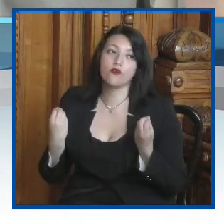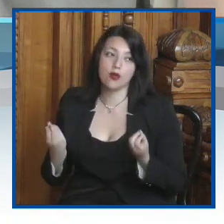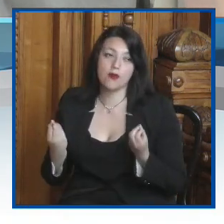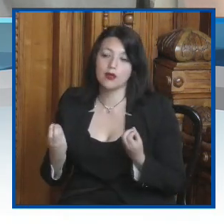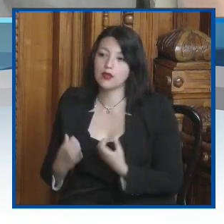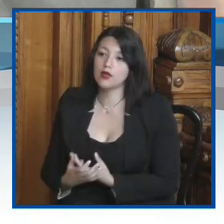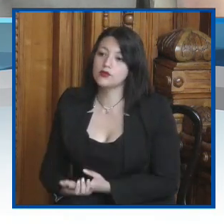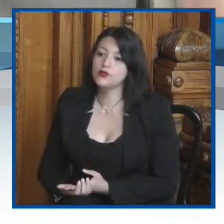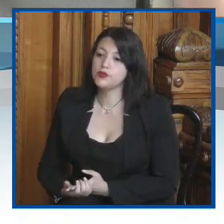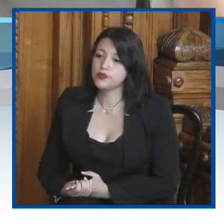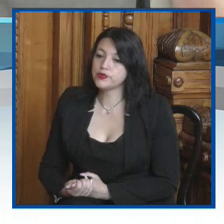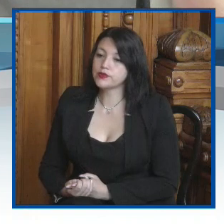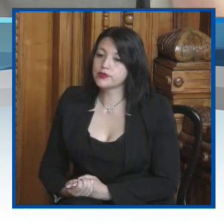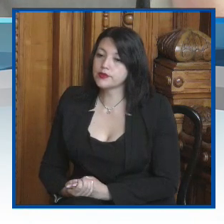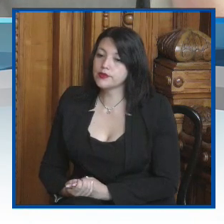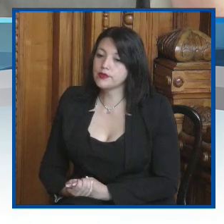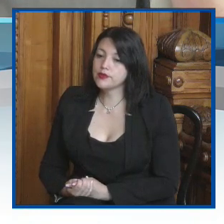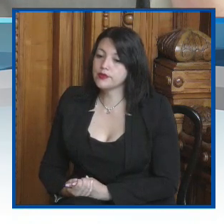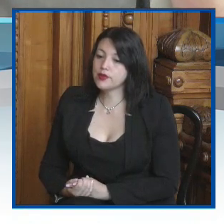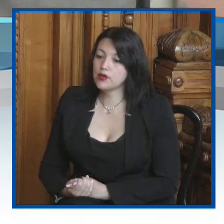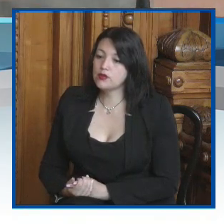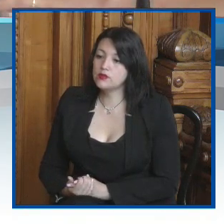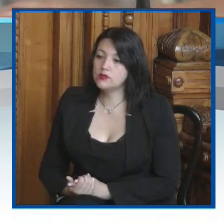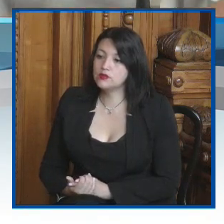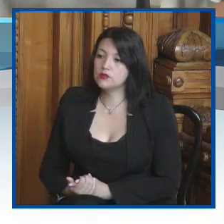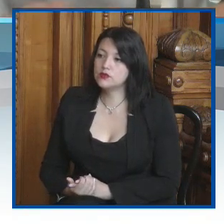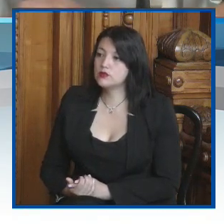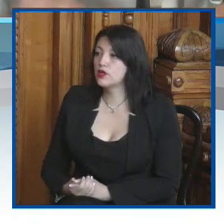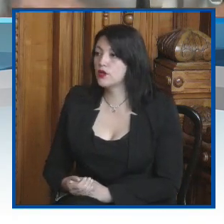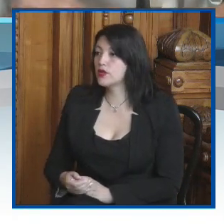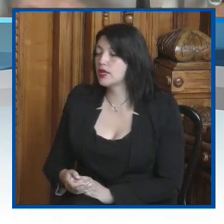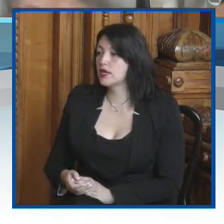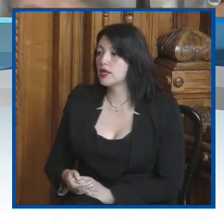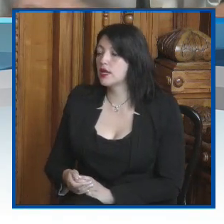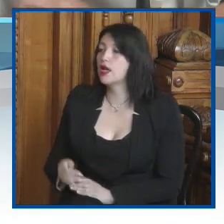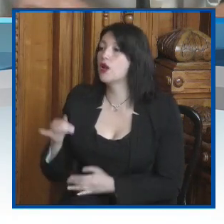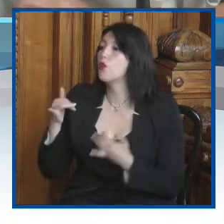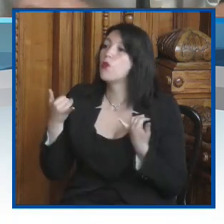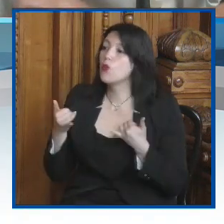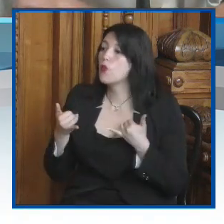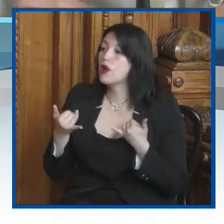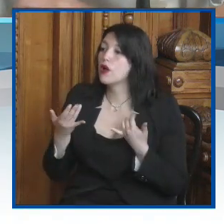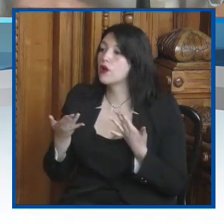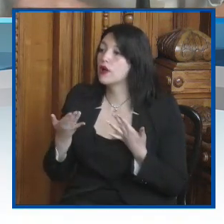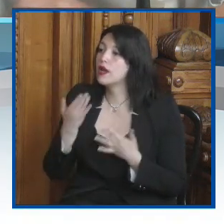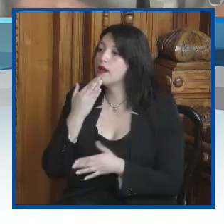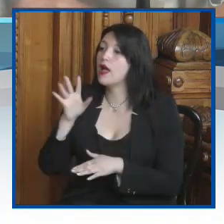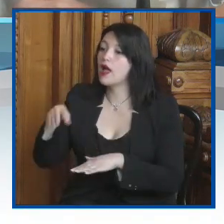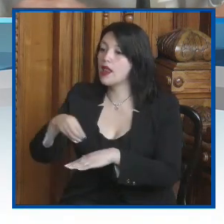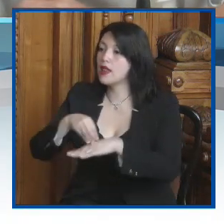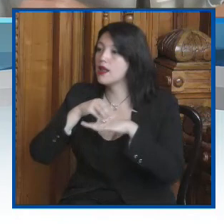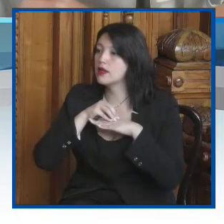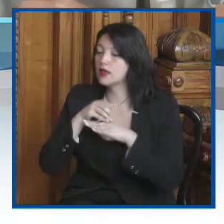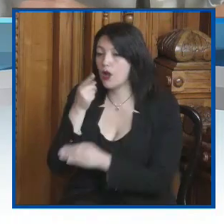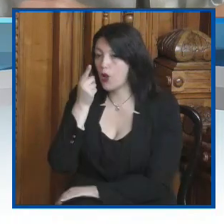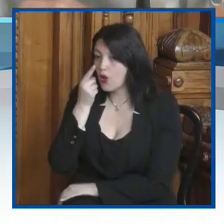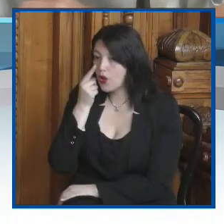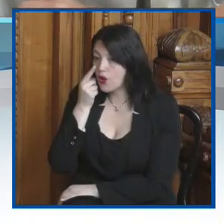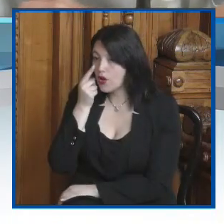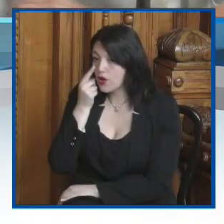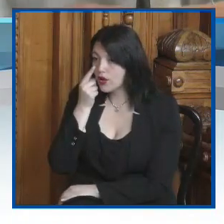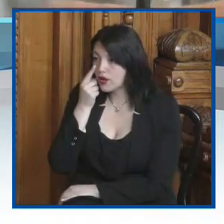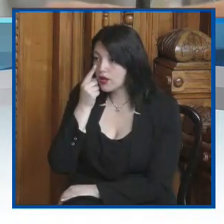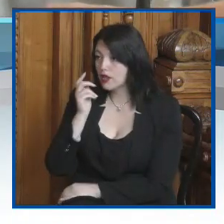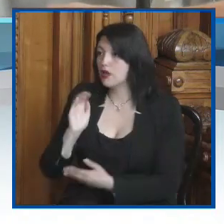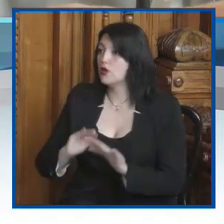cerrada. Y lo que nos dio ese juego es el alerta de decir, ojo, a